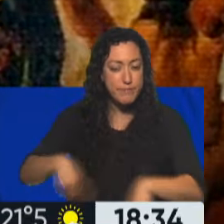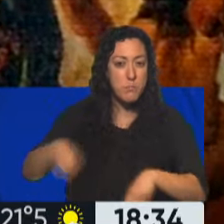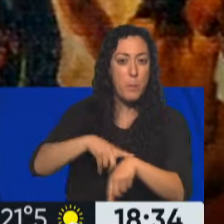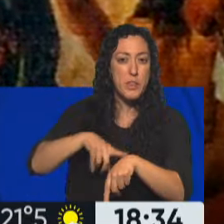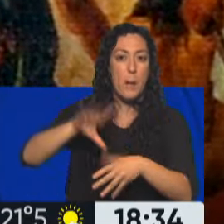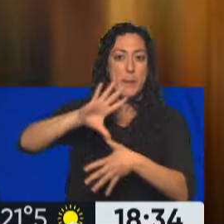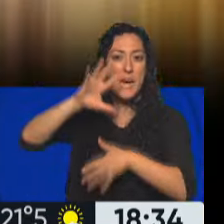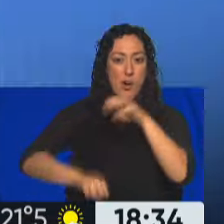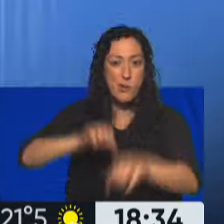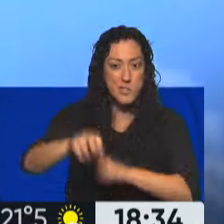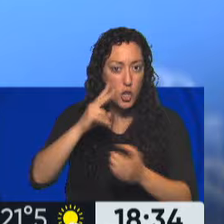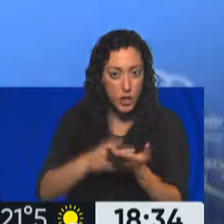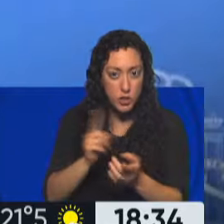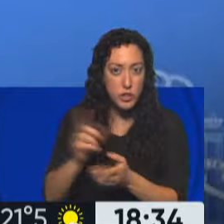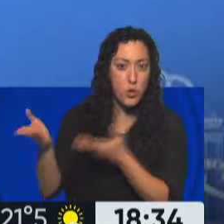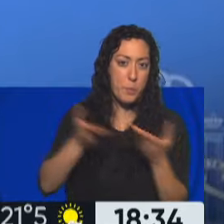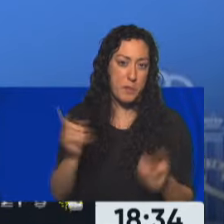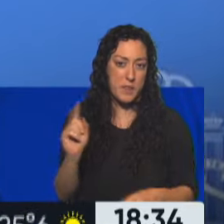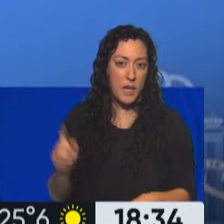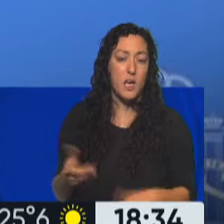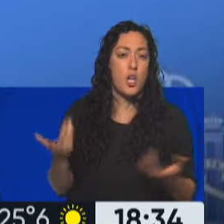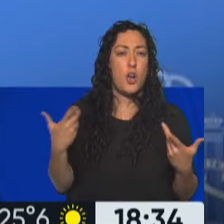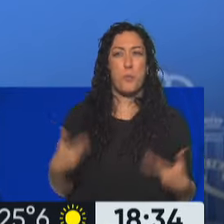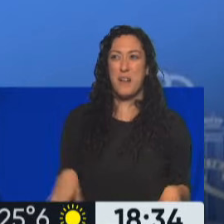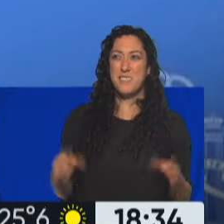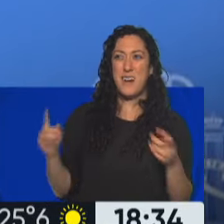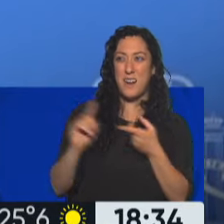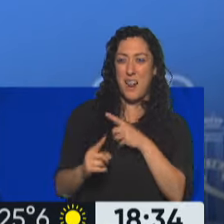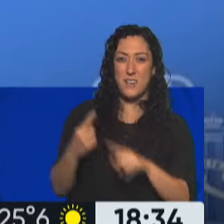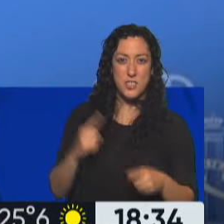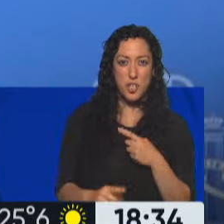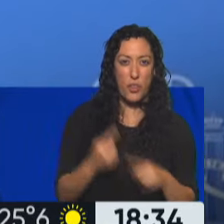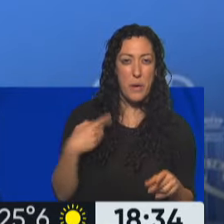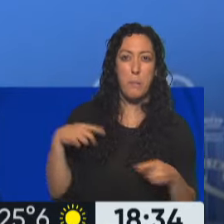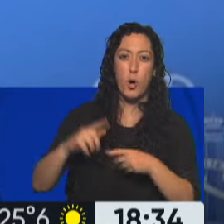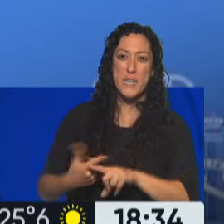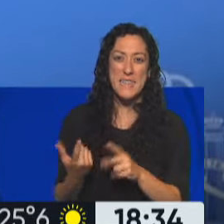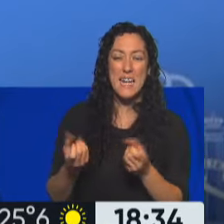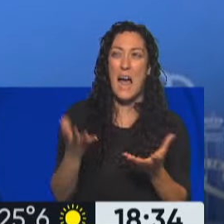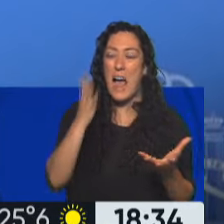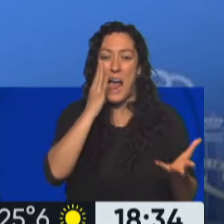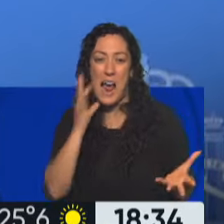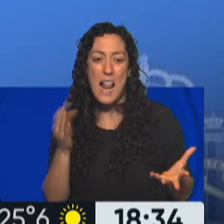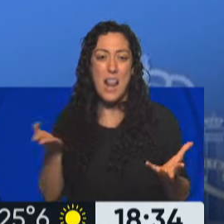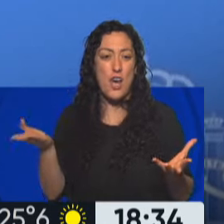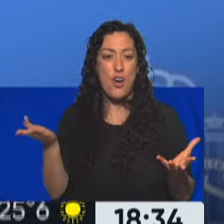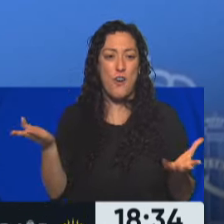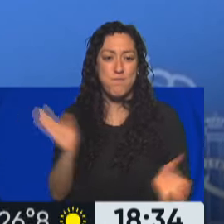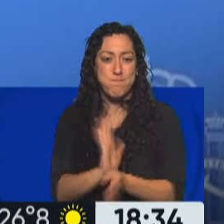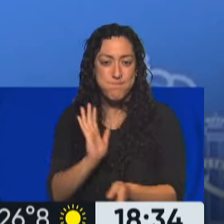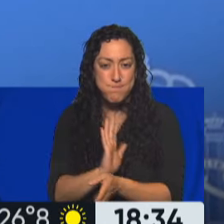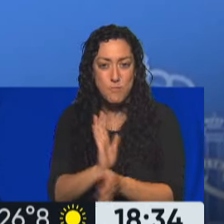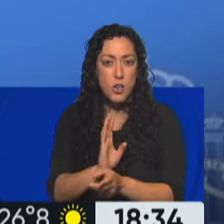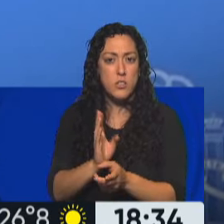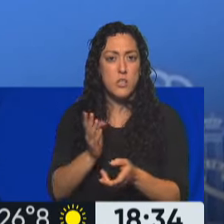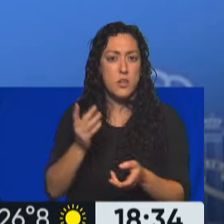América. Parece que no podemos normalizar nuestras relaciones políticas por algo que, en fin, con todos los respetos,